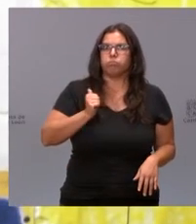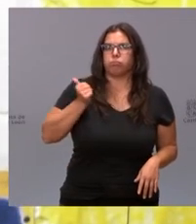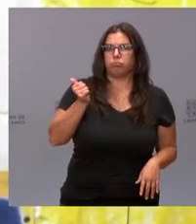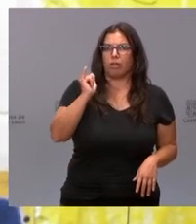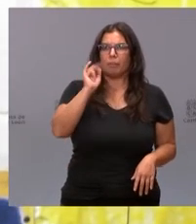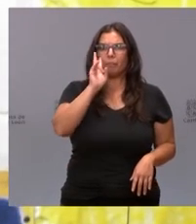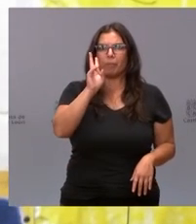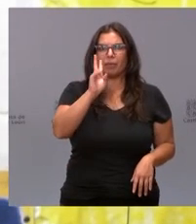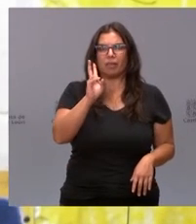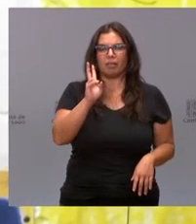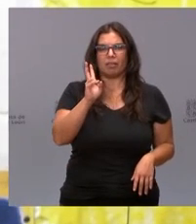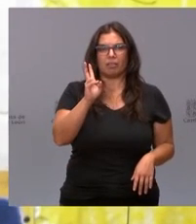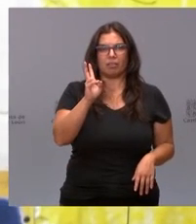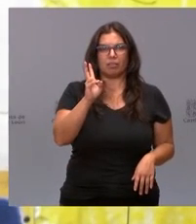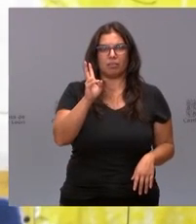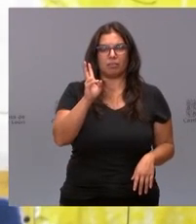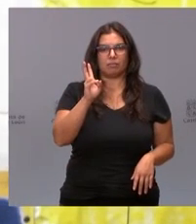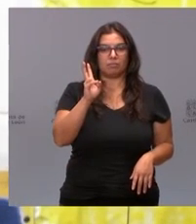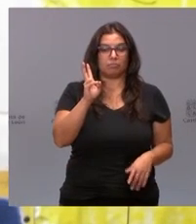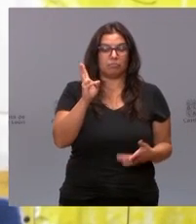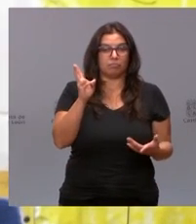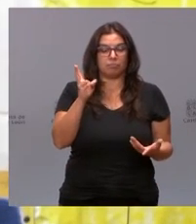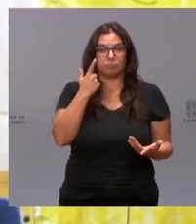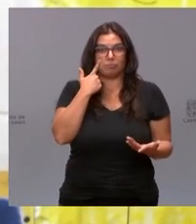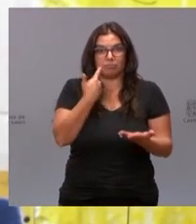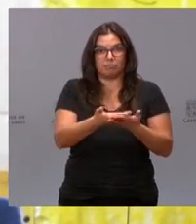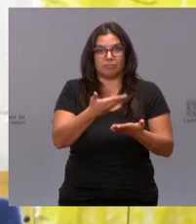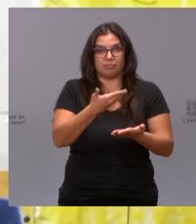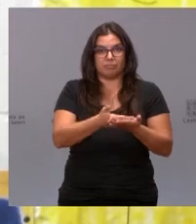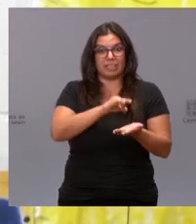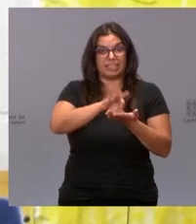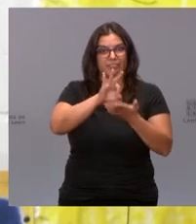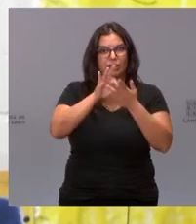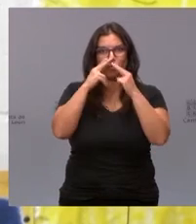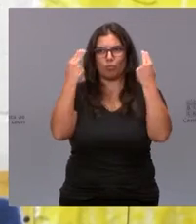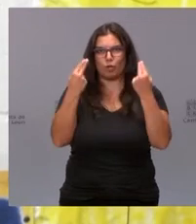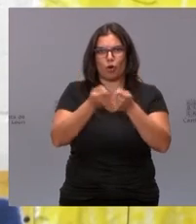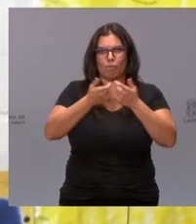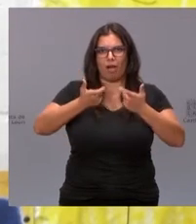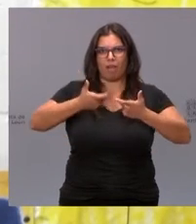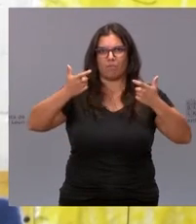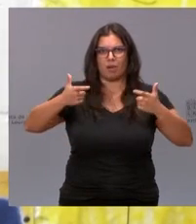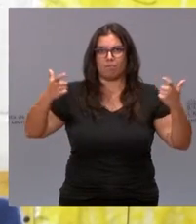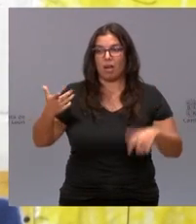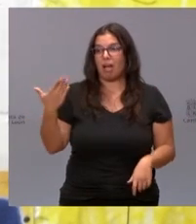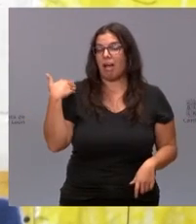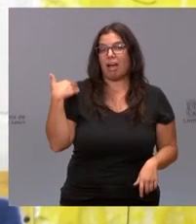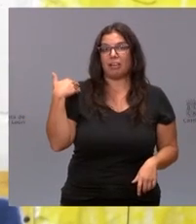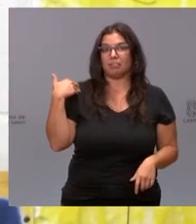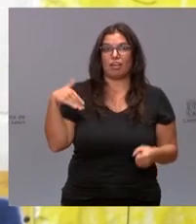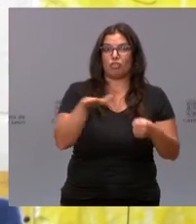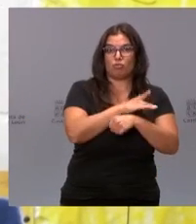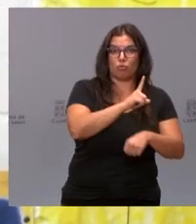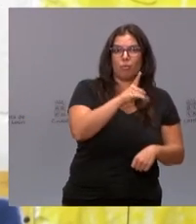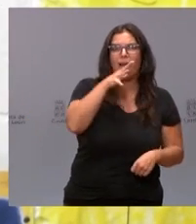ver crecer ante nuestros ojos, ante un servicio público, donde antes no se llegaba, ahora